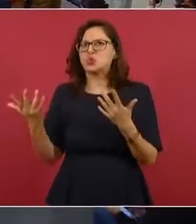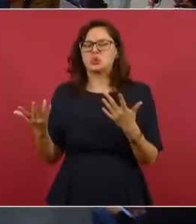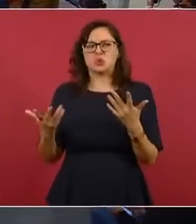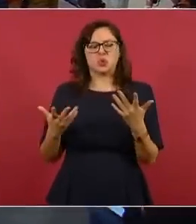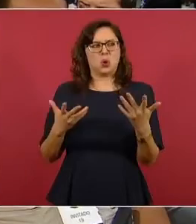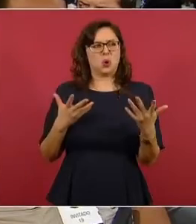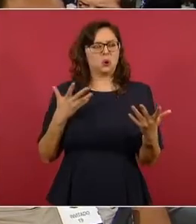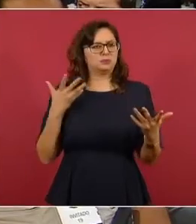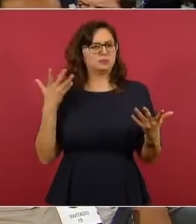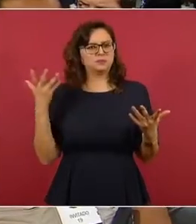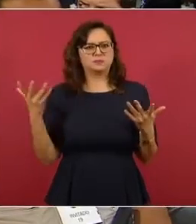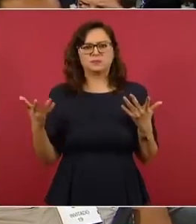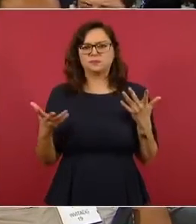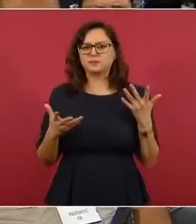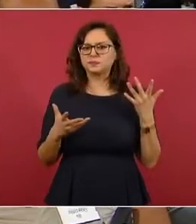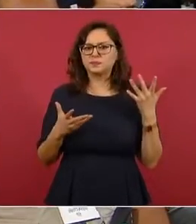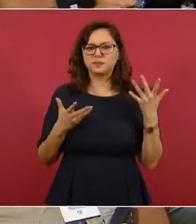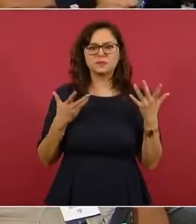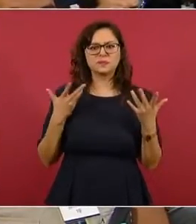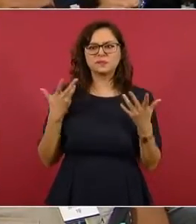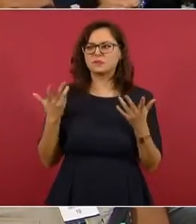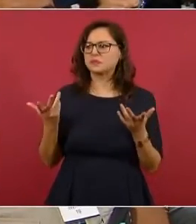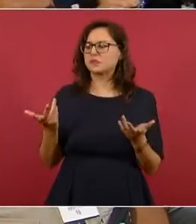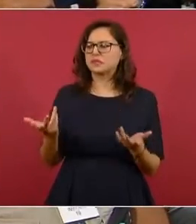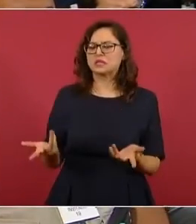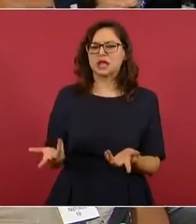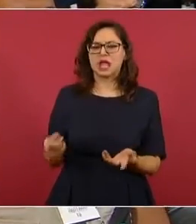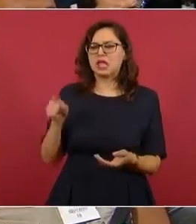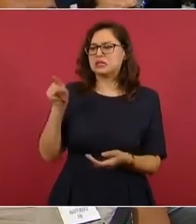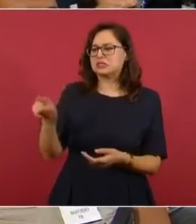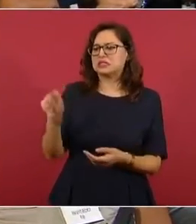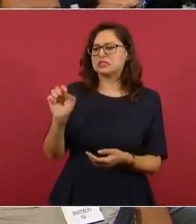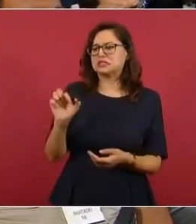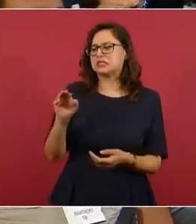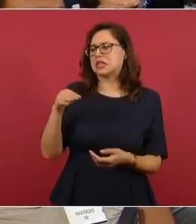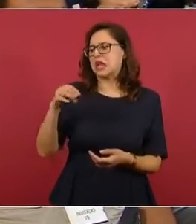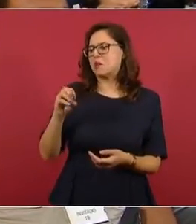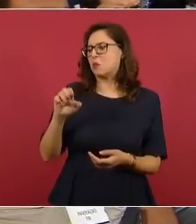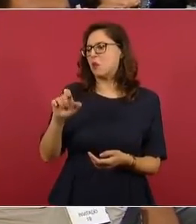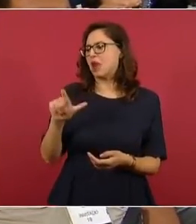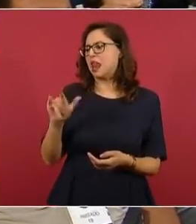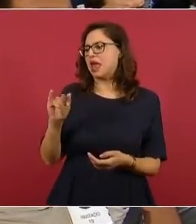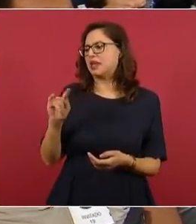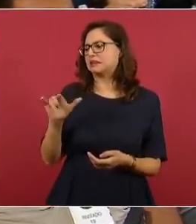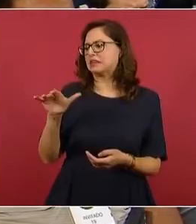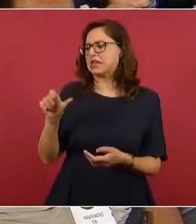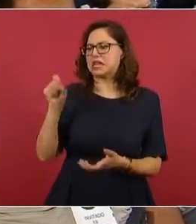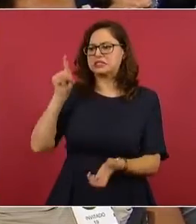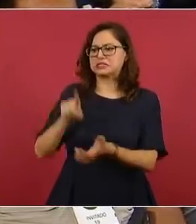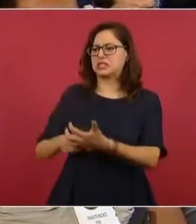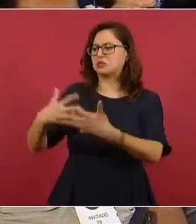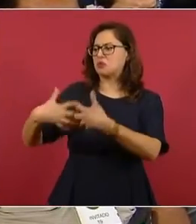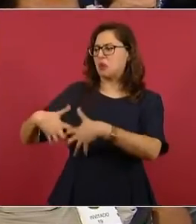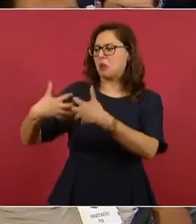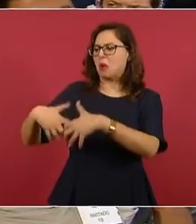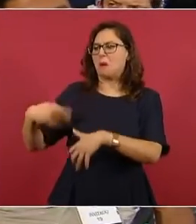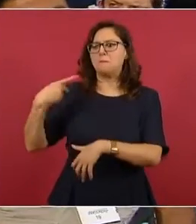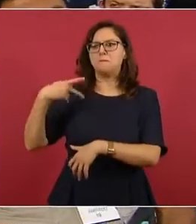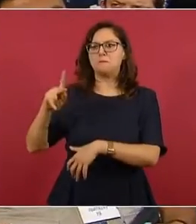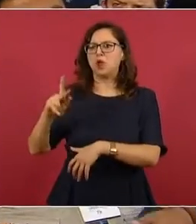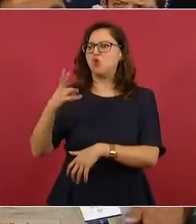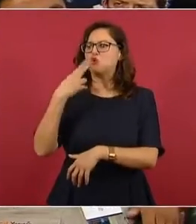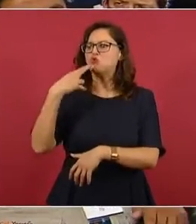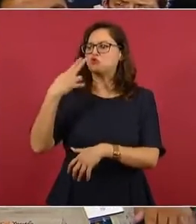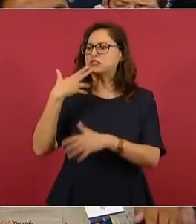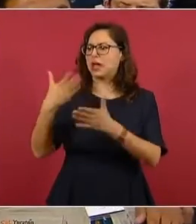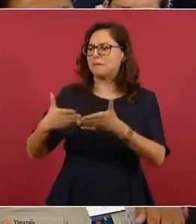pues consumirlo en las termoeléctricas porque ya no se puede en los barcos, pero inclusive hay